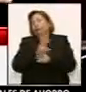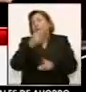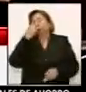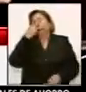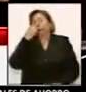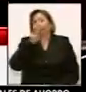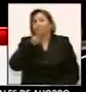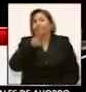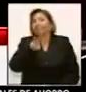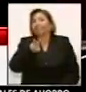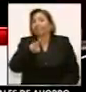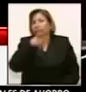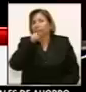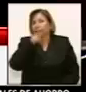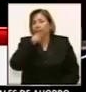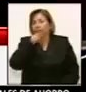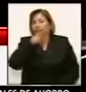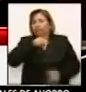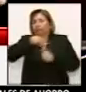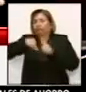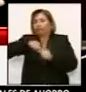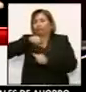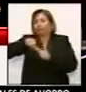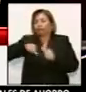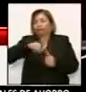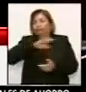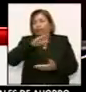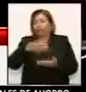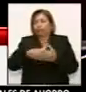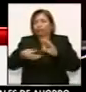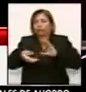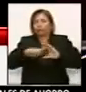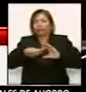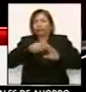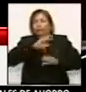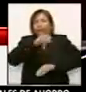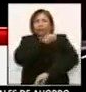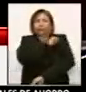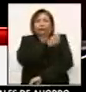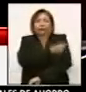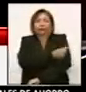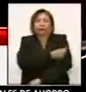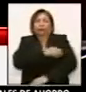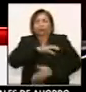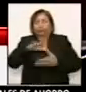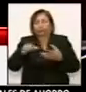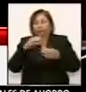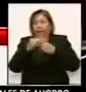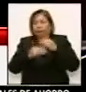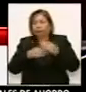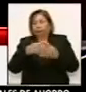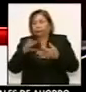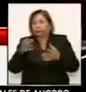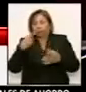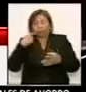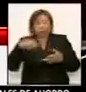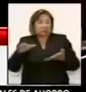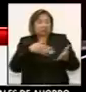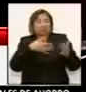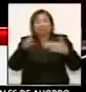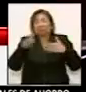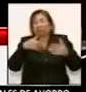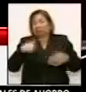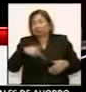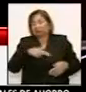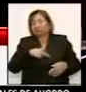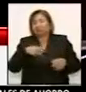mirarlos bien, porque son los más metidos en esta causa de corrupción. Todo el país, las autoridades, cabezas, todo el mundo está acá, y se nos paseó a todos, a nosotros